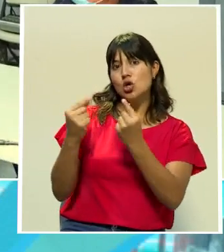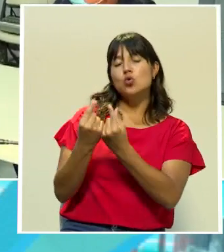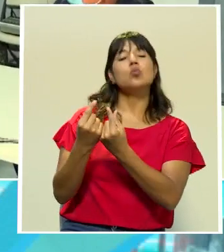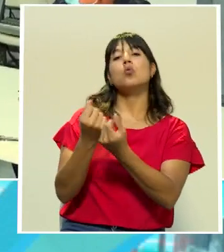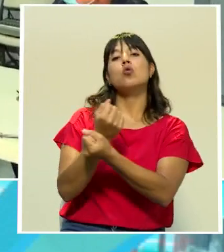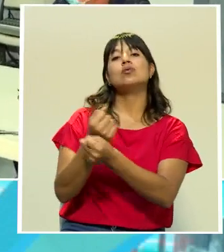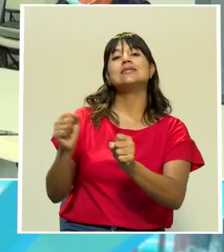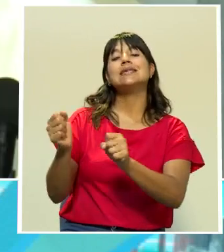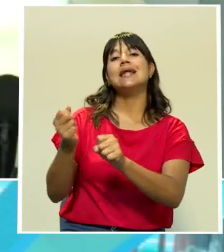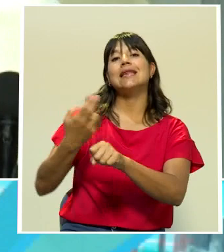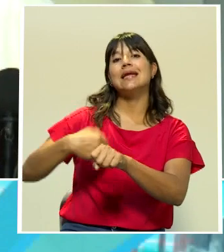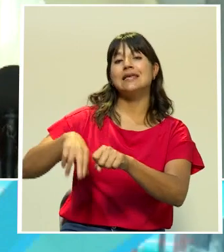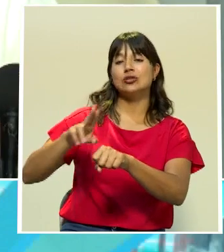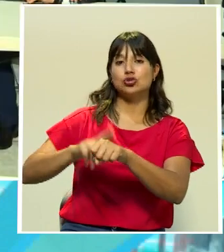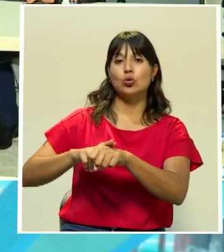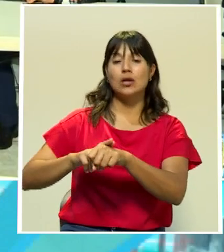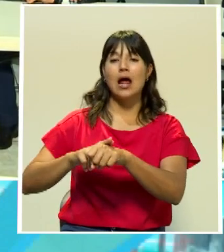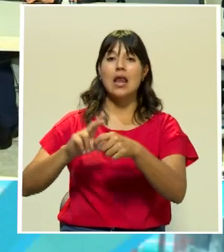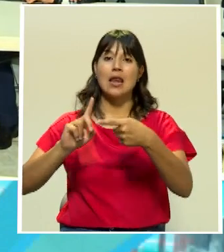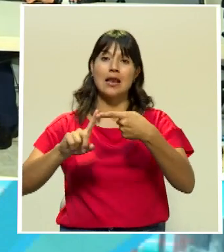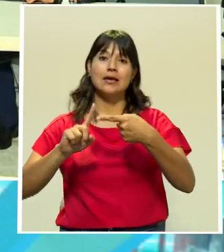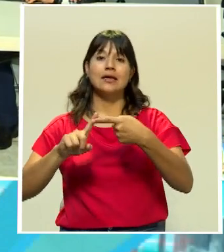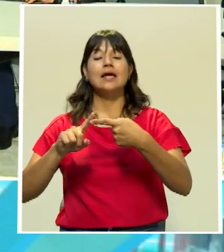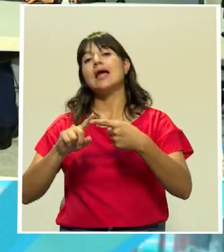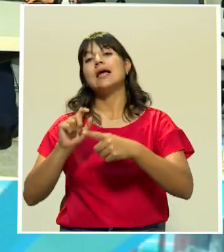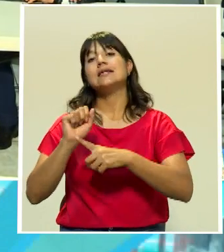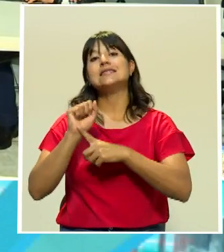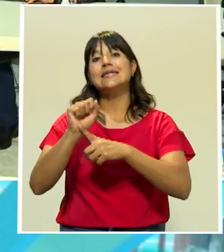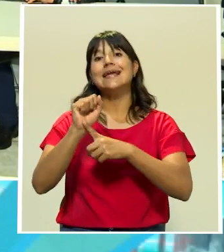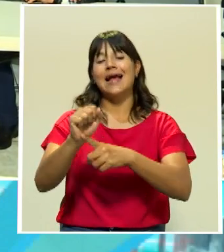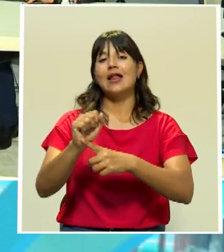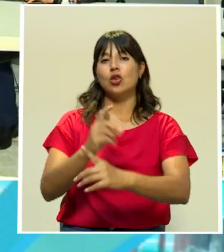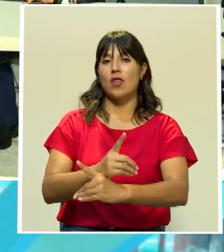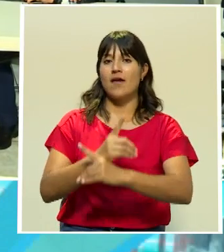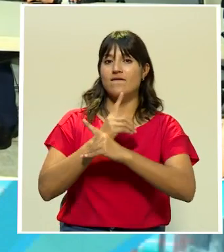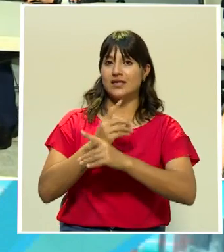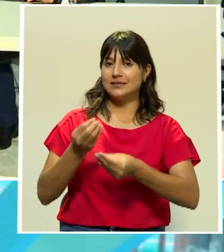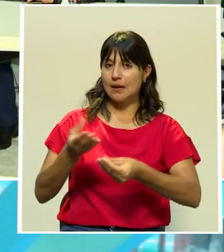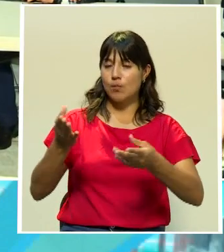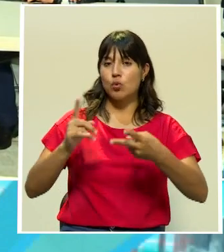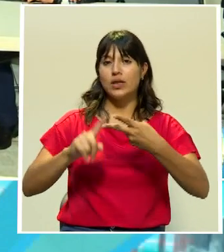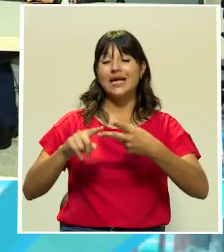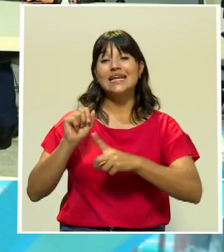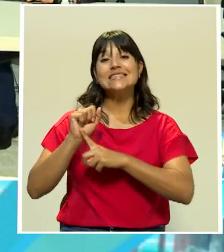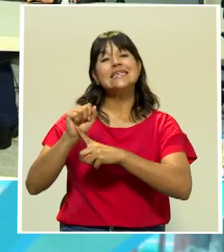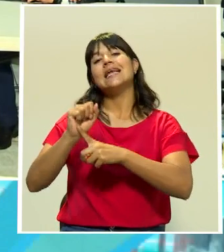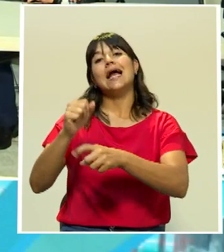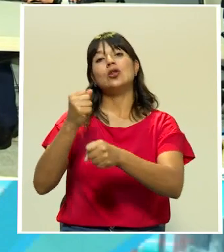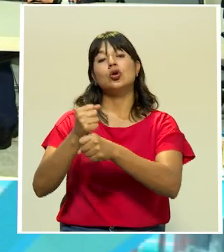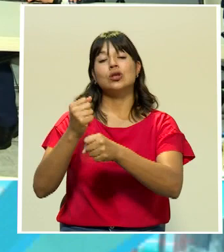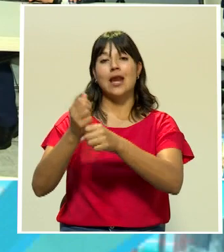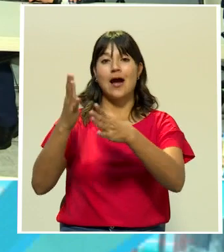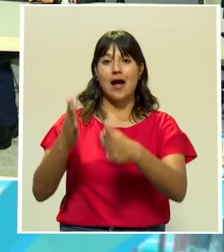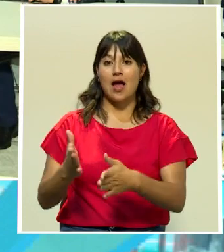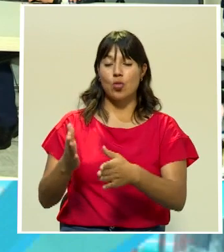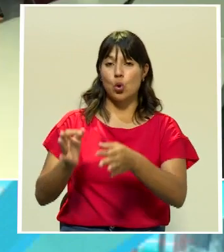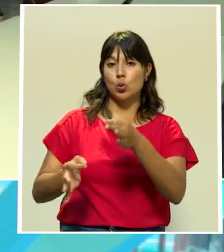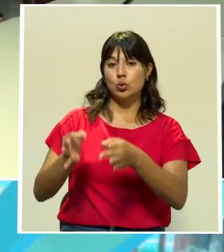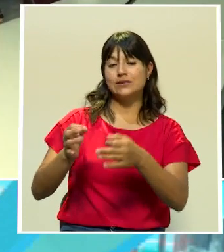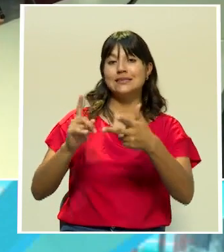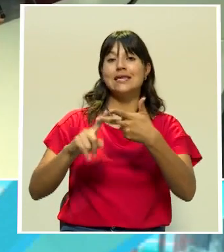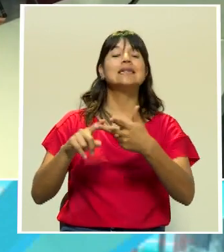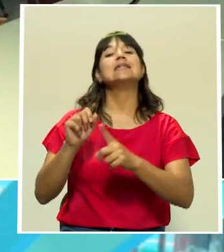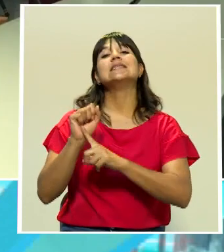con Rescate Nacional, sería el Sindicato de la Defensa Pública, el Sindicato de Trabajadores Judiciales, también el Sindicato de